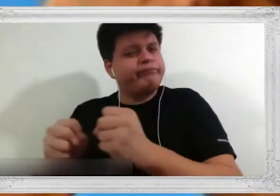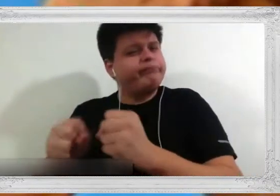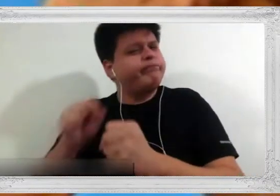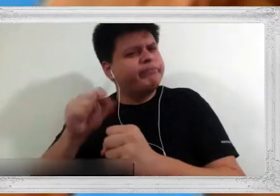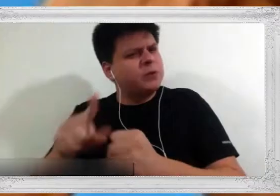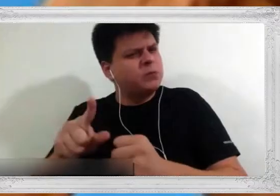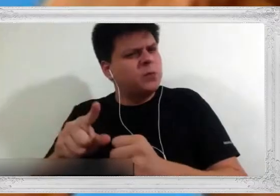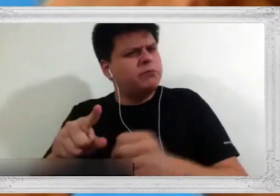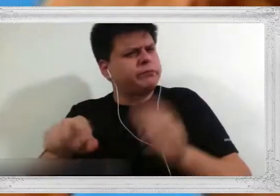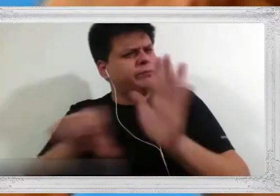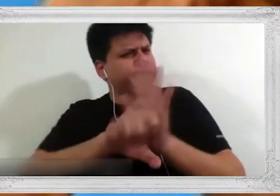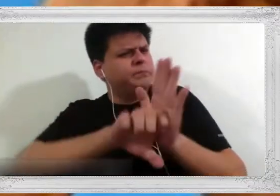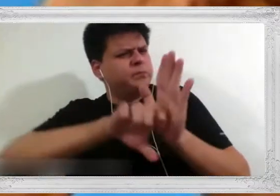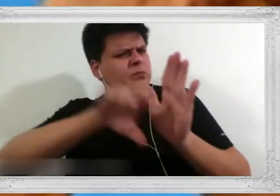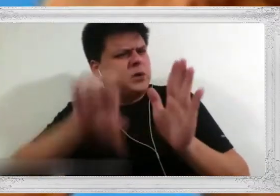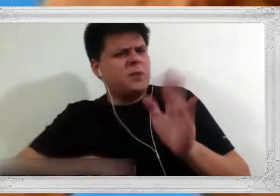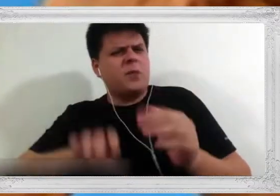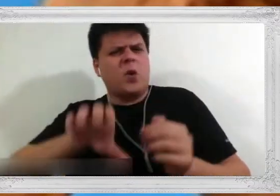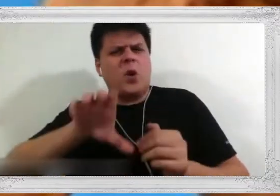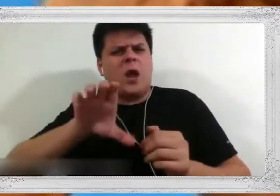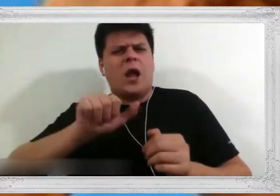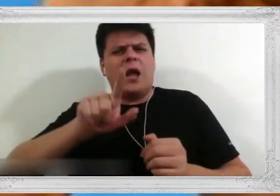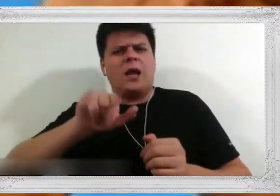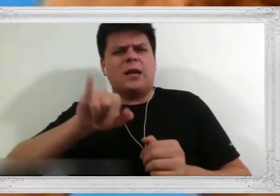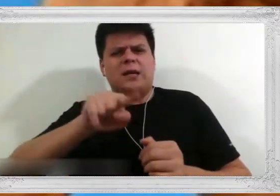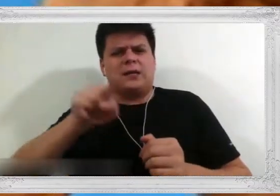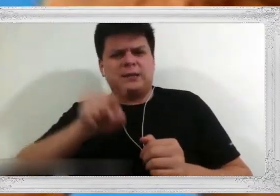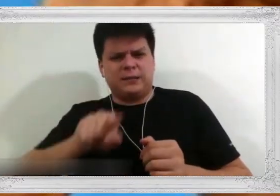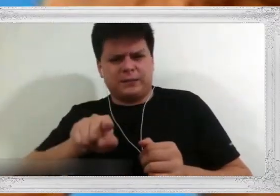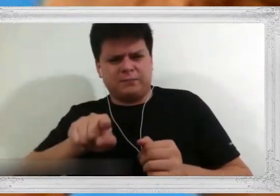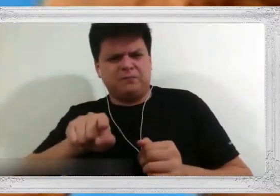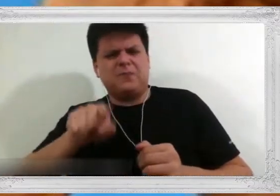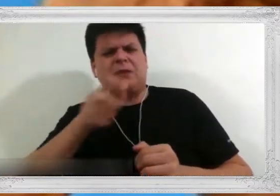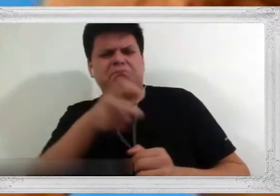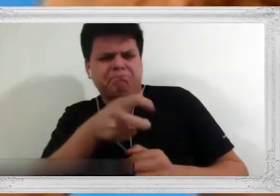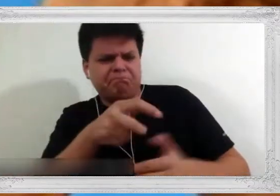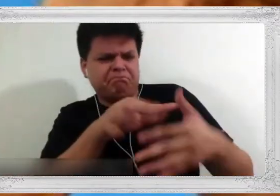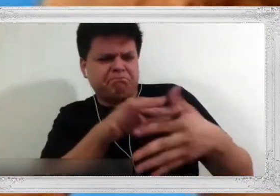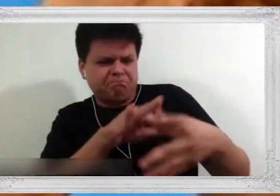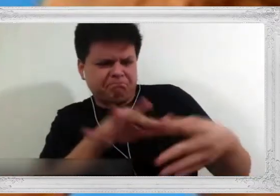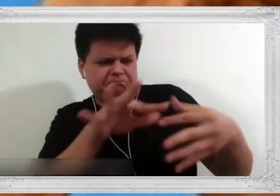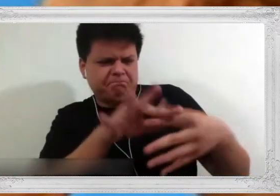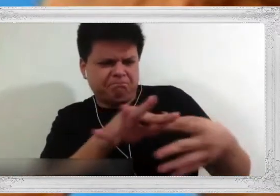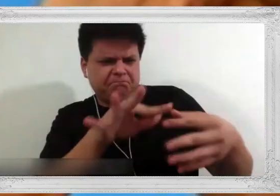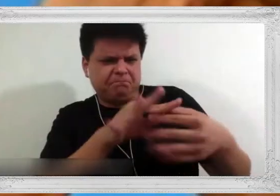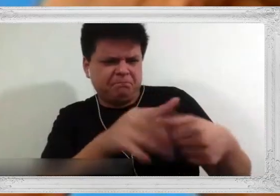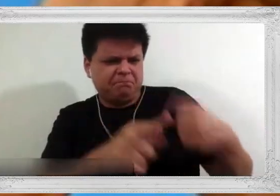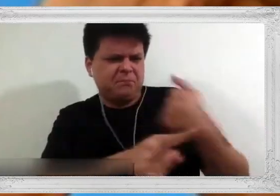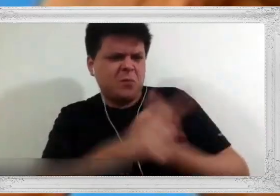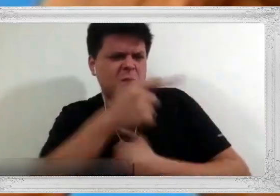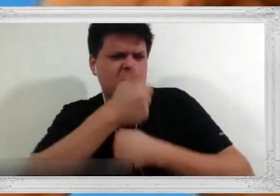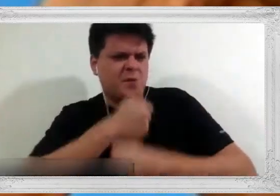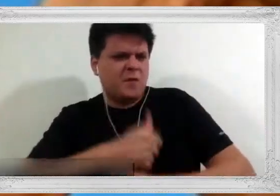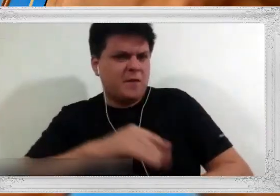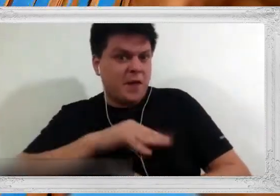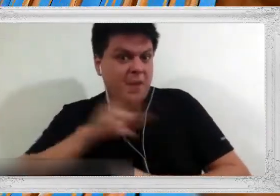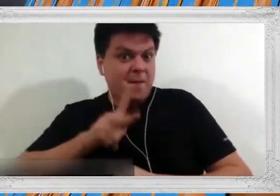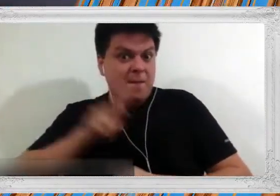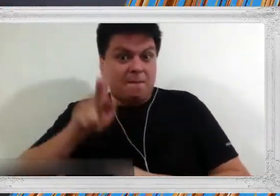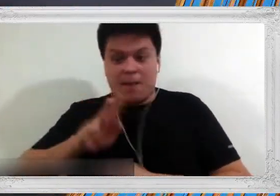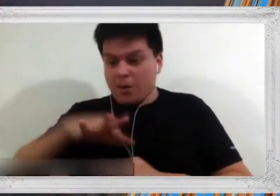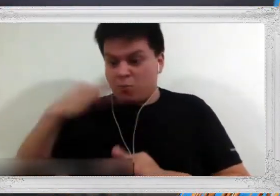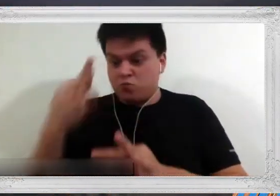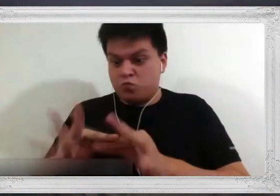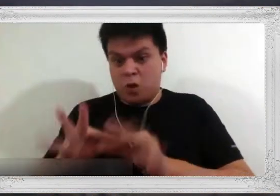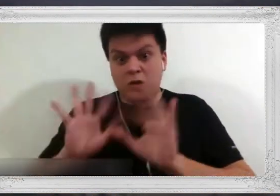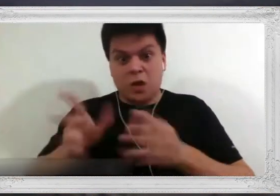a su destino de sufrimiento, pero sin garantizarle los puestos de honor que ambicionaban. Su respuesta es